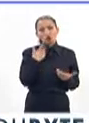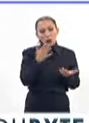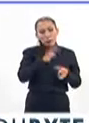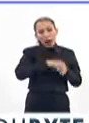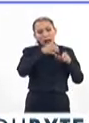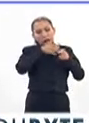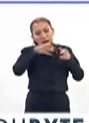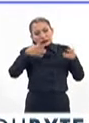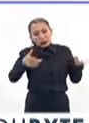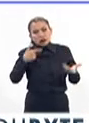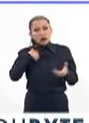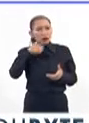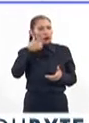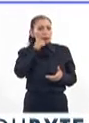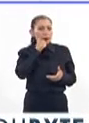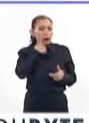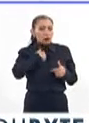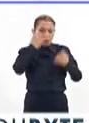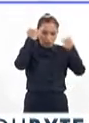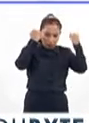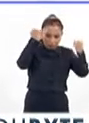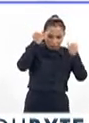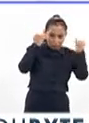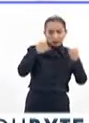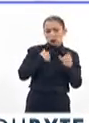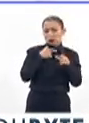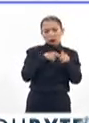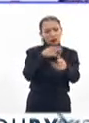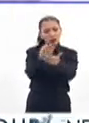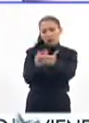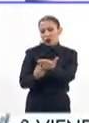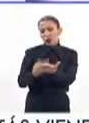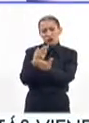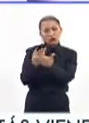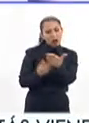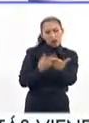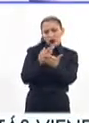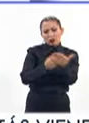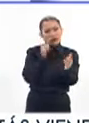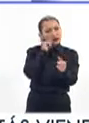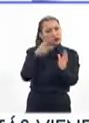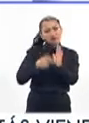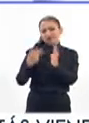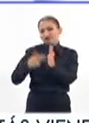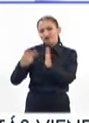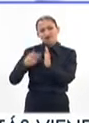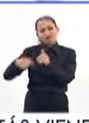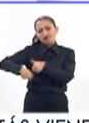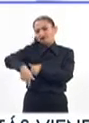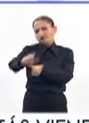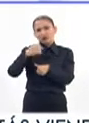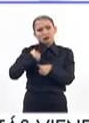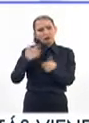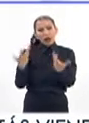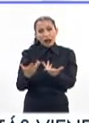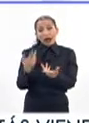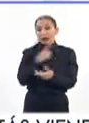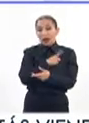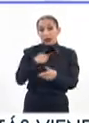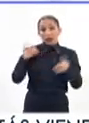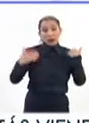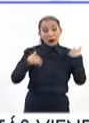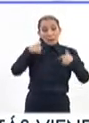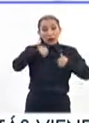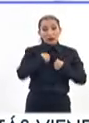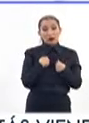crecido mucho, ¿no? Yo sigo siendo el autor y voy a seguir dibujándolo todo el tiempo que sea posible y que me genere. Tiene que ser